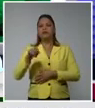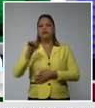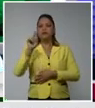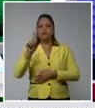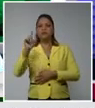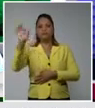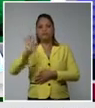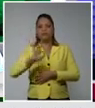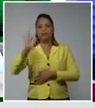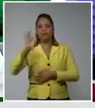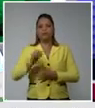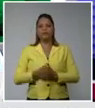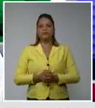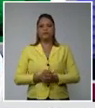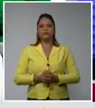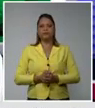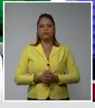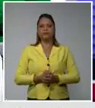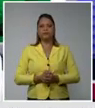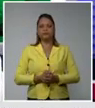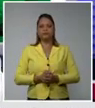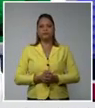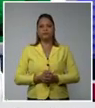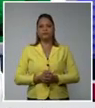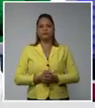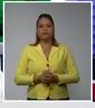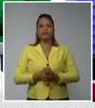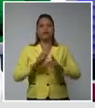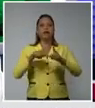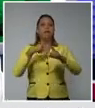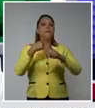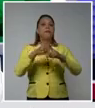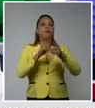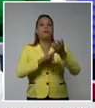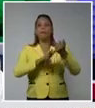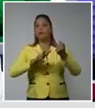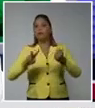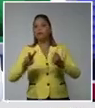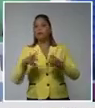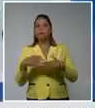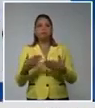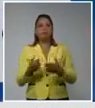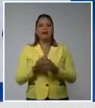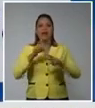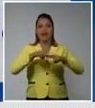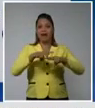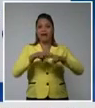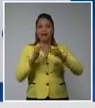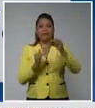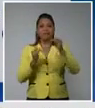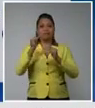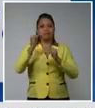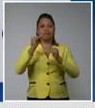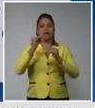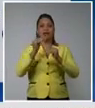17,1%. Por provincias, La Habana, el mayor número,